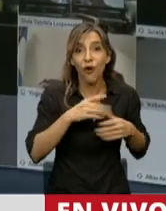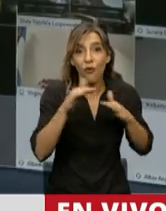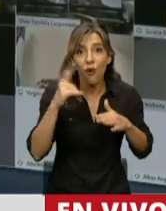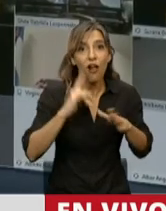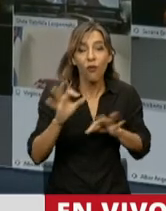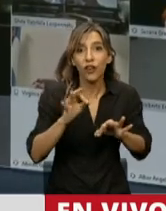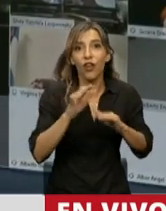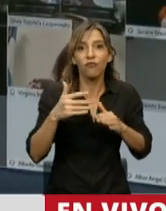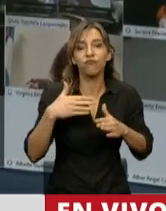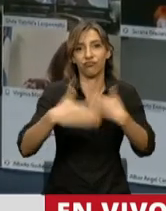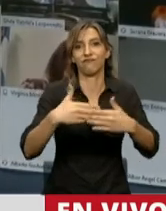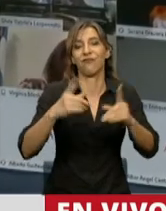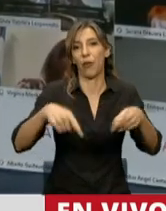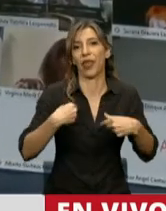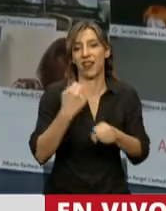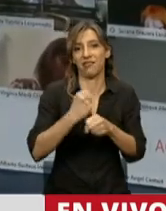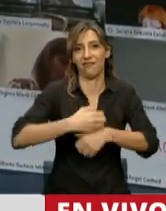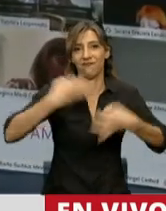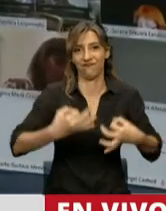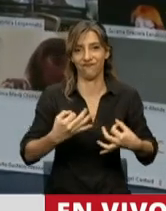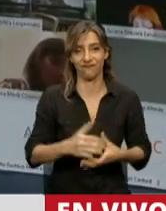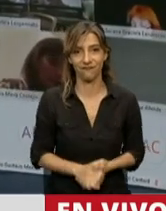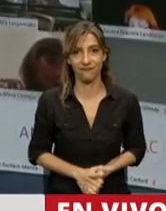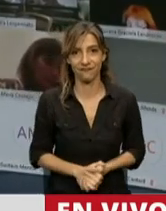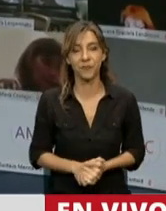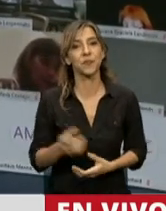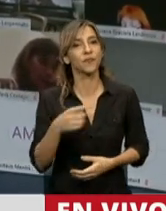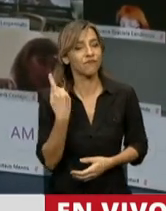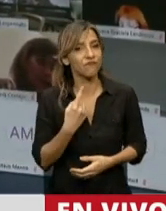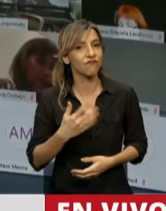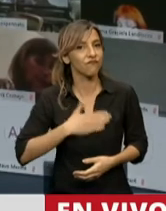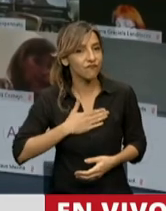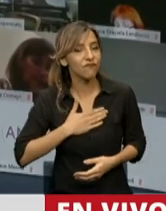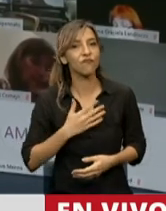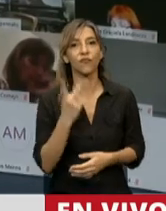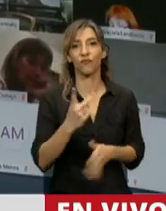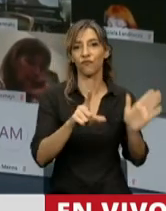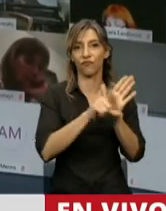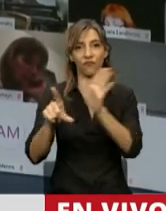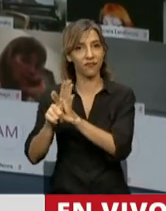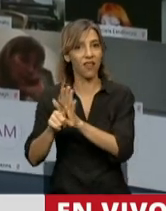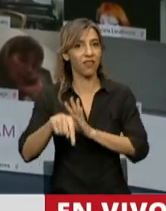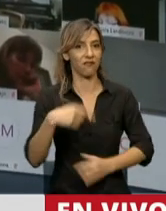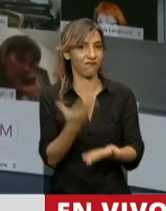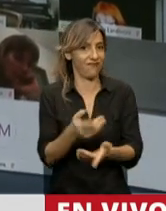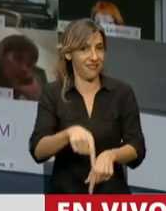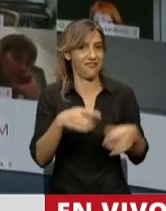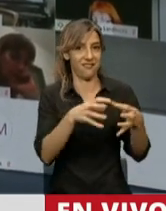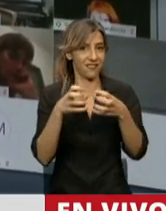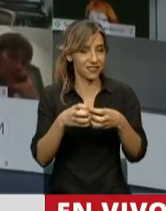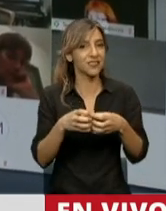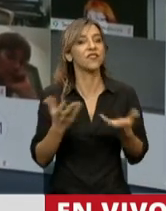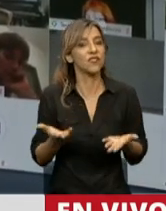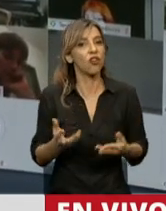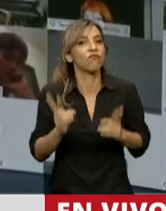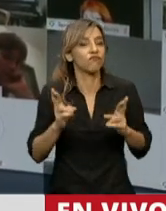muy contundentes y transformadores. Es por esto que celebramos que estas dos leyes lleguen al recinto y espero que las mismas pongan